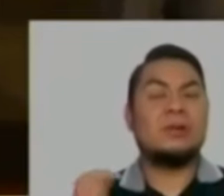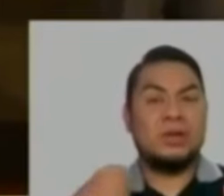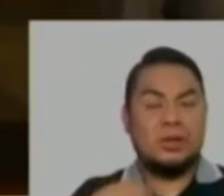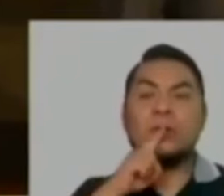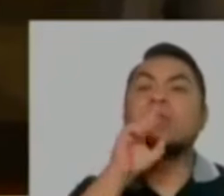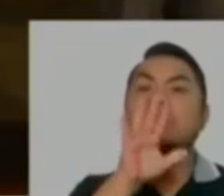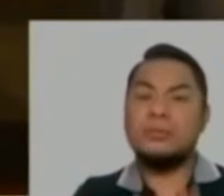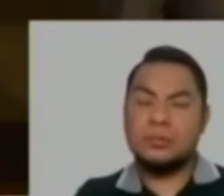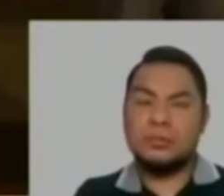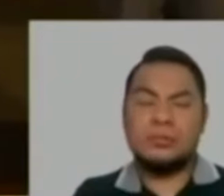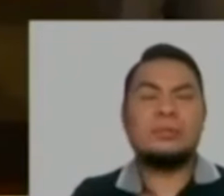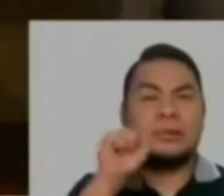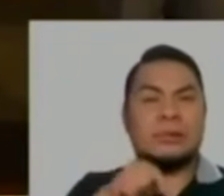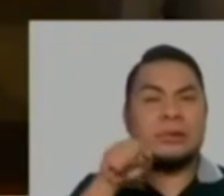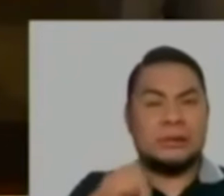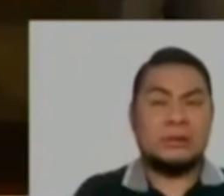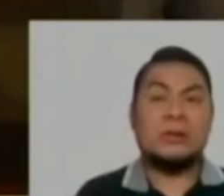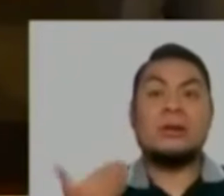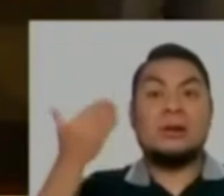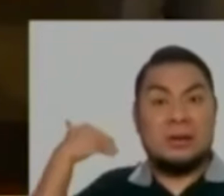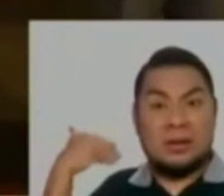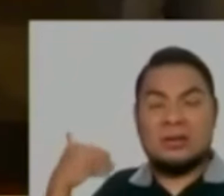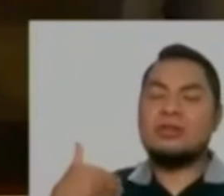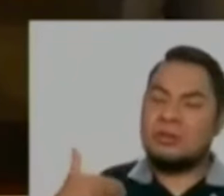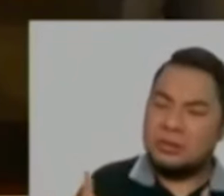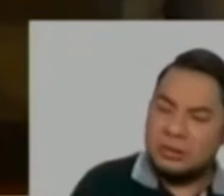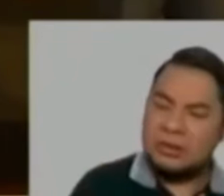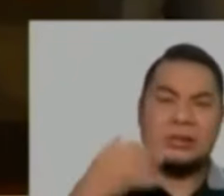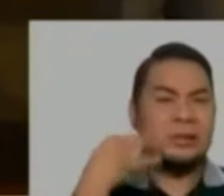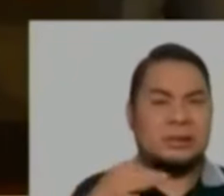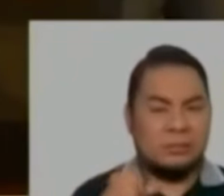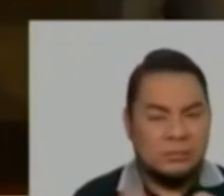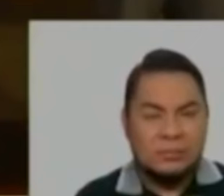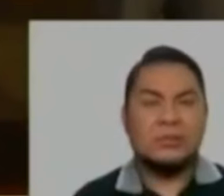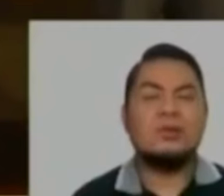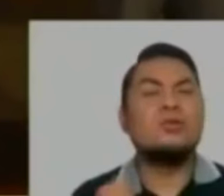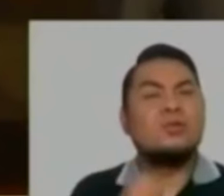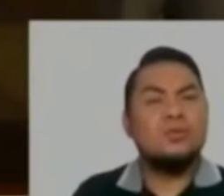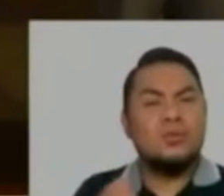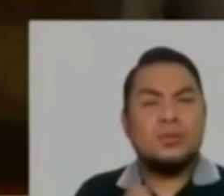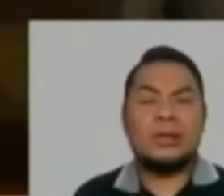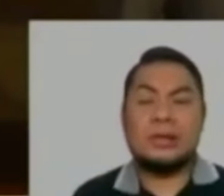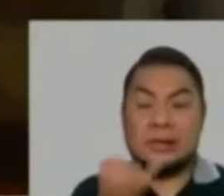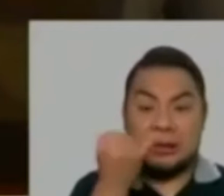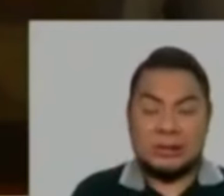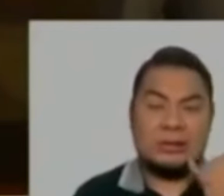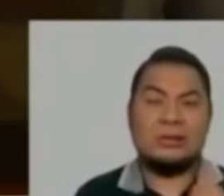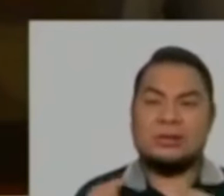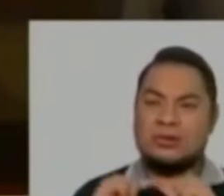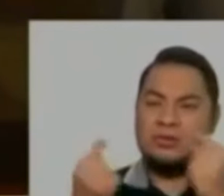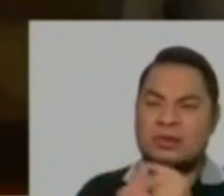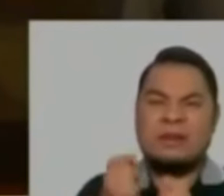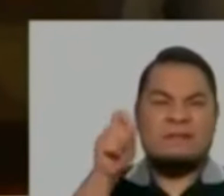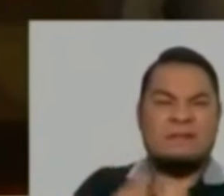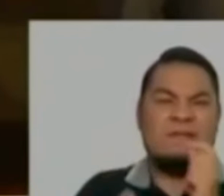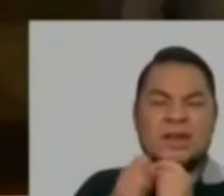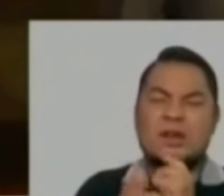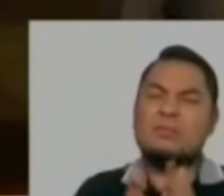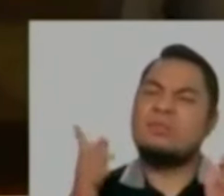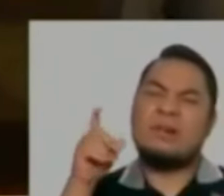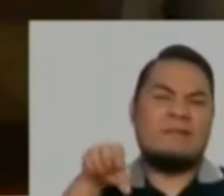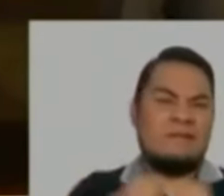Mi compromiso es el de antes y el de siempre. Luchar por terminar con esta lacra que tanto